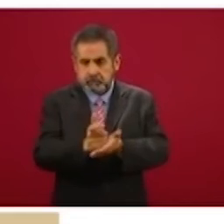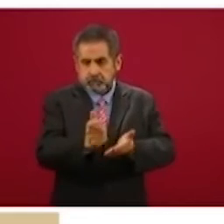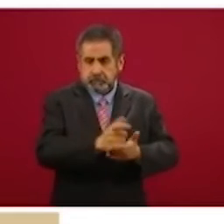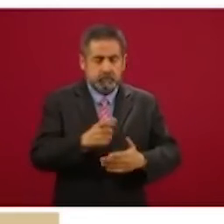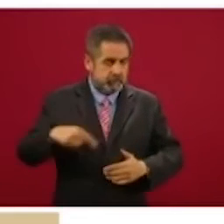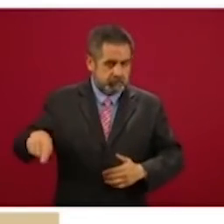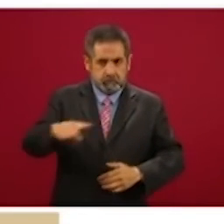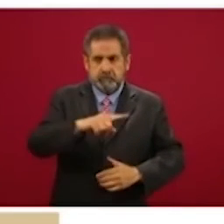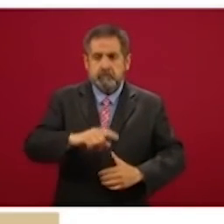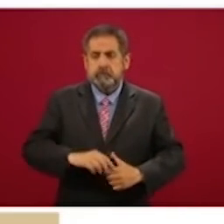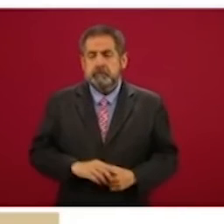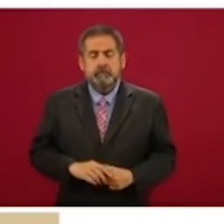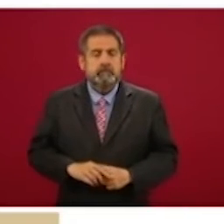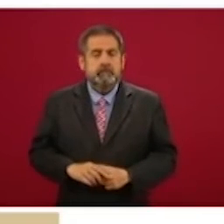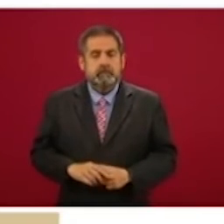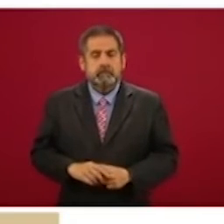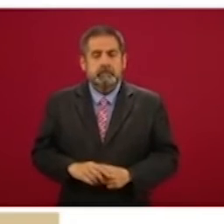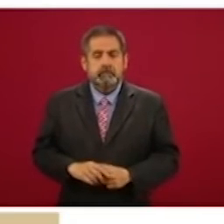y luego